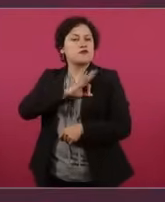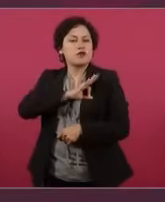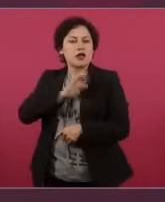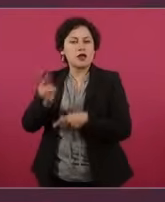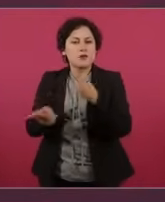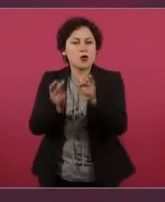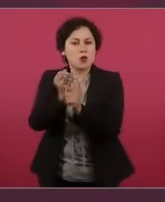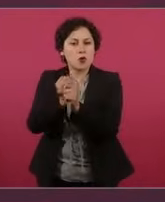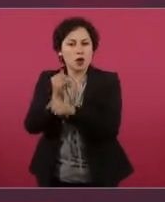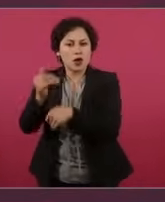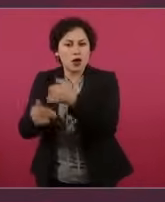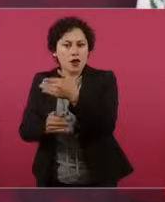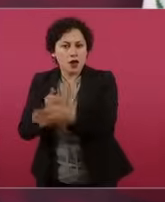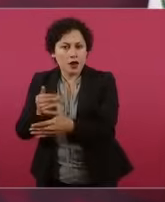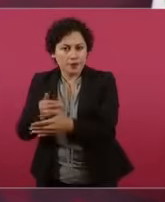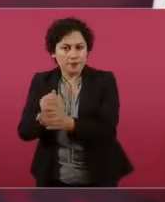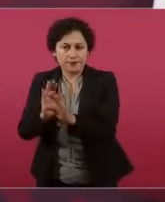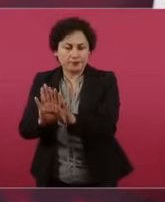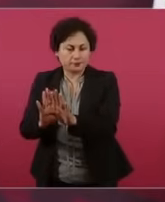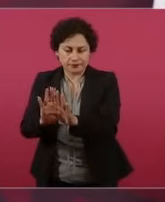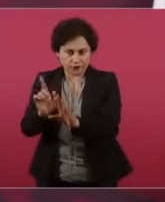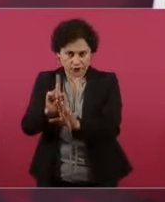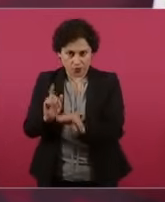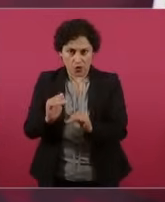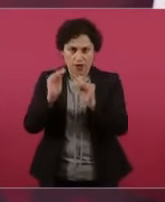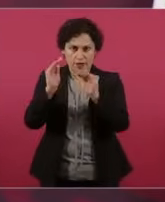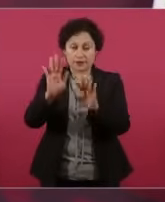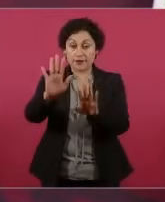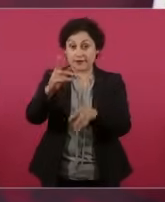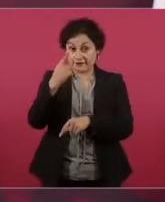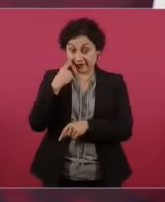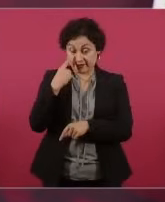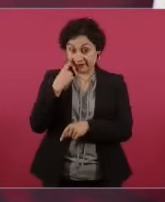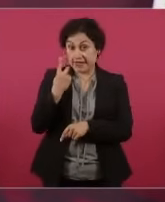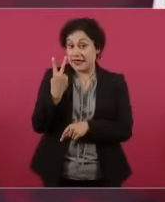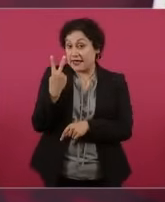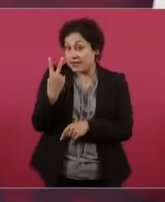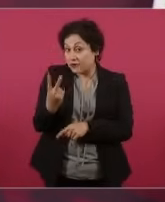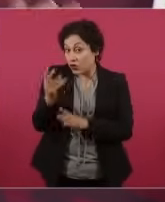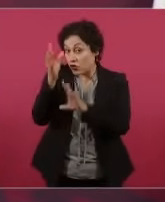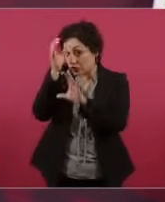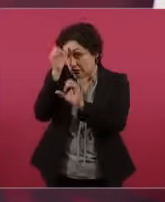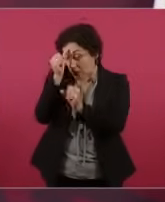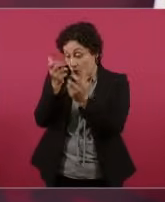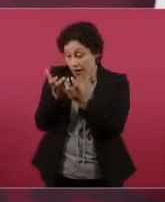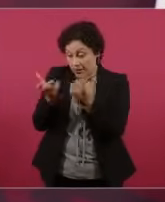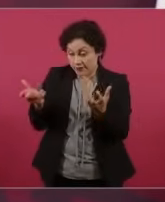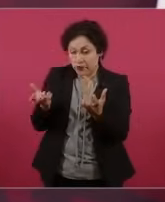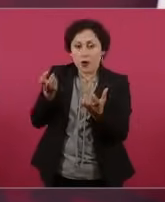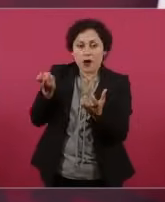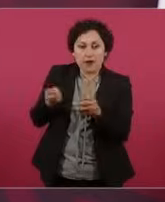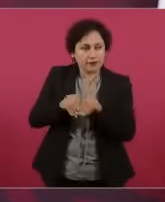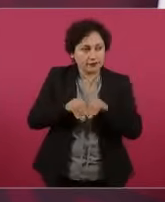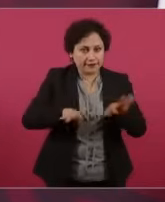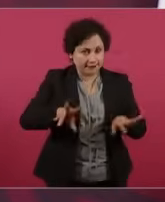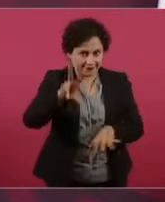procedimiento. Bueno, eran dos partes, que eso no lo informa,